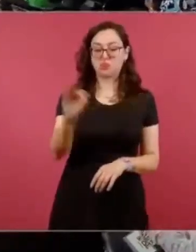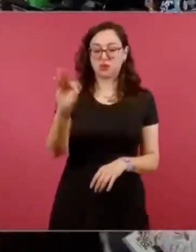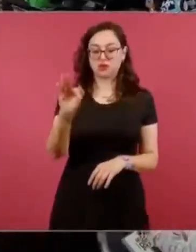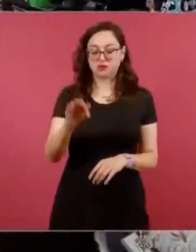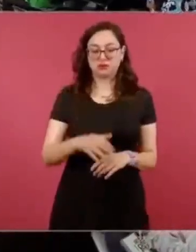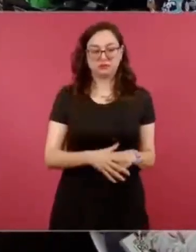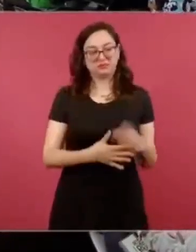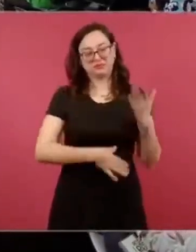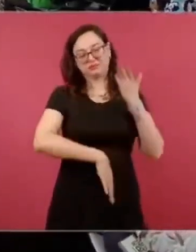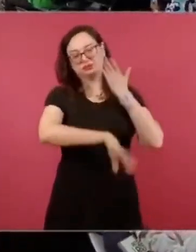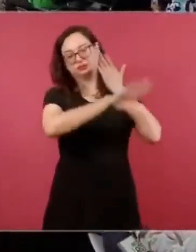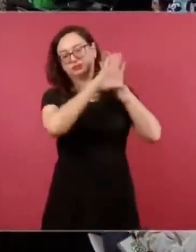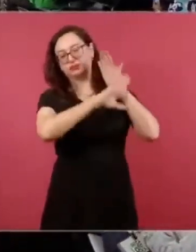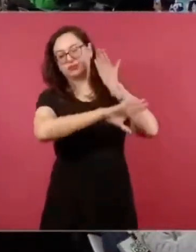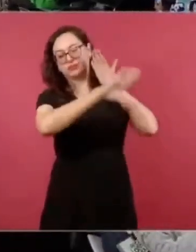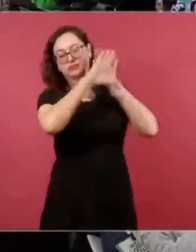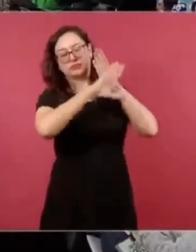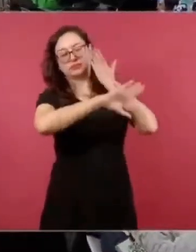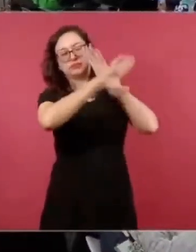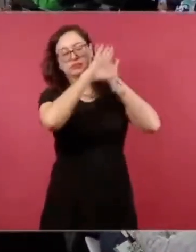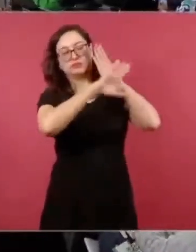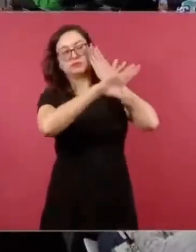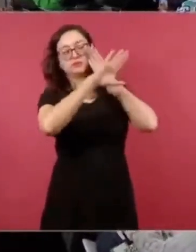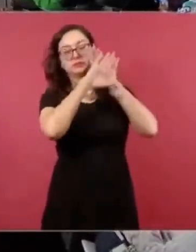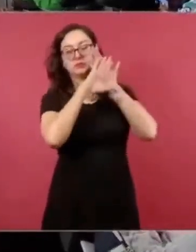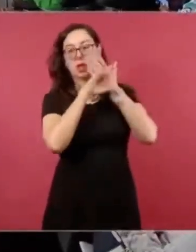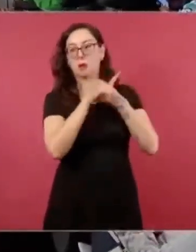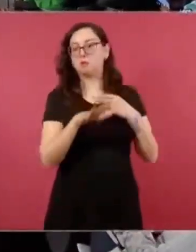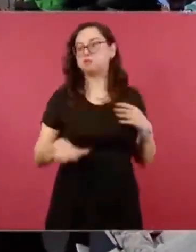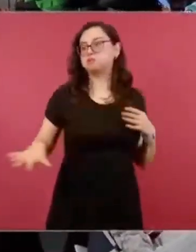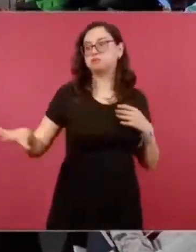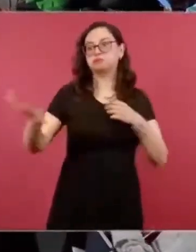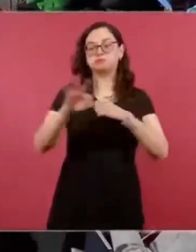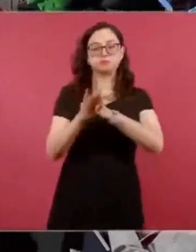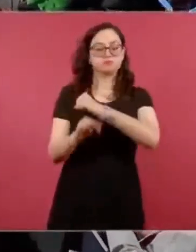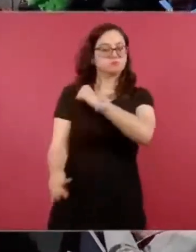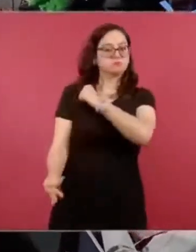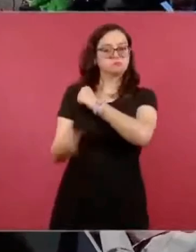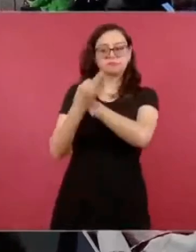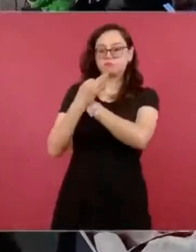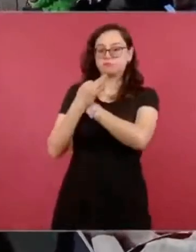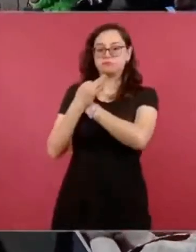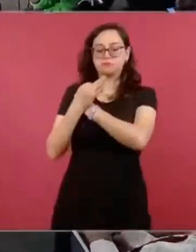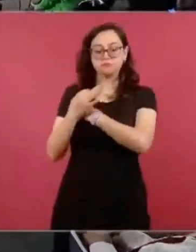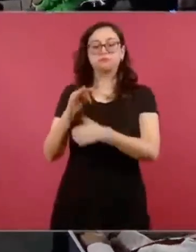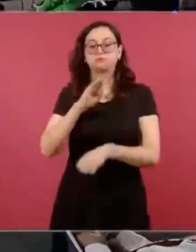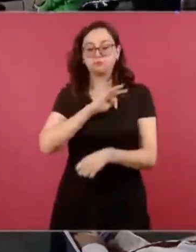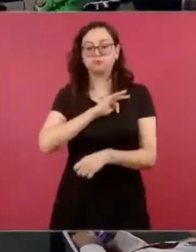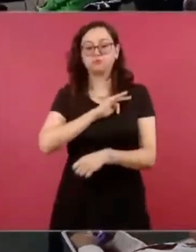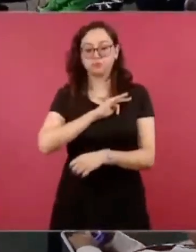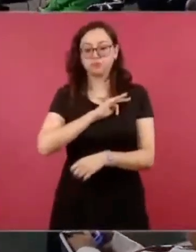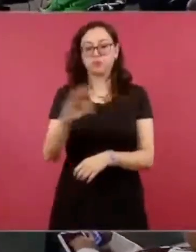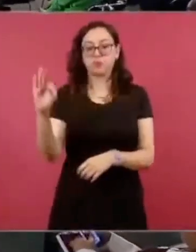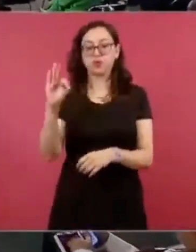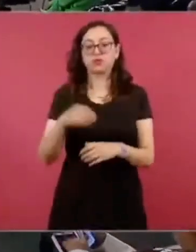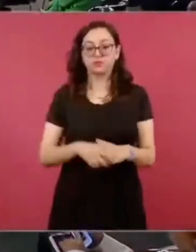toda la andanada, la gran lanzada, la guerra sucia.